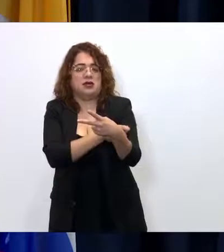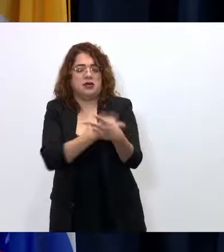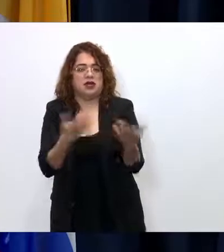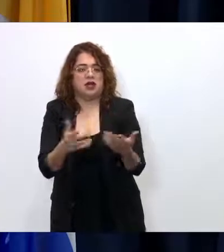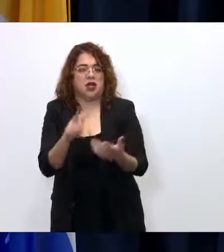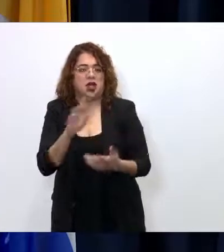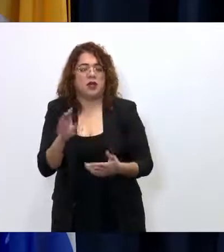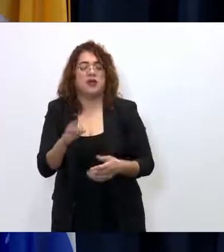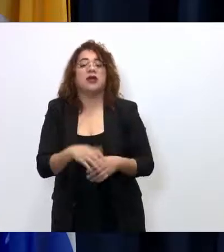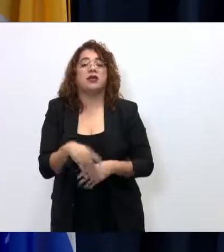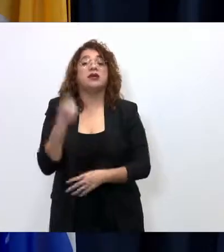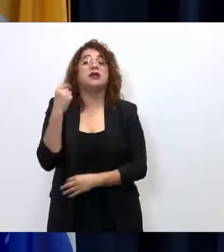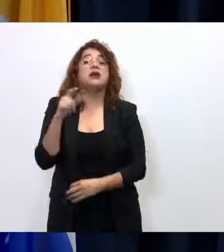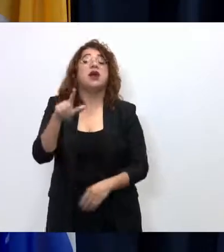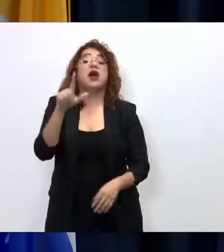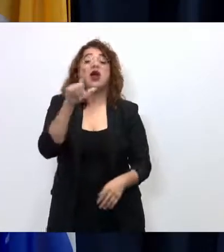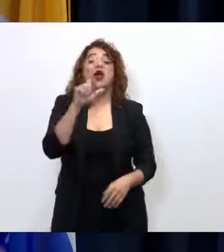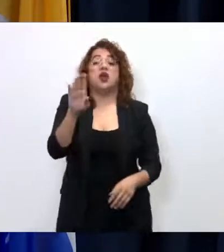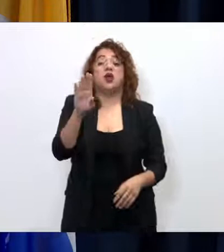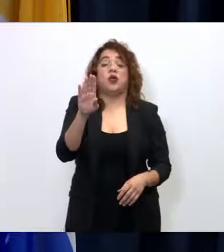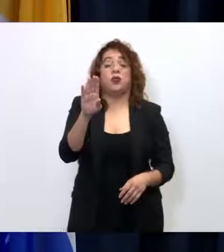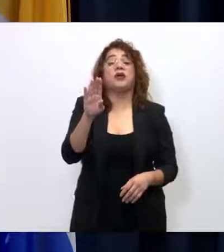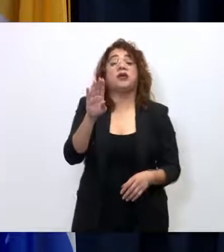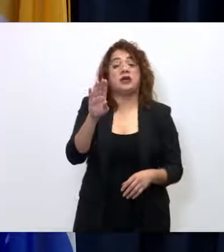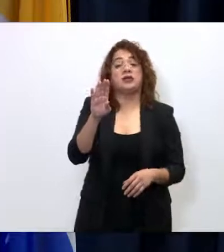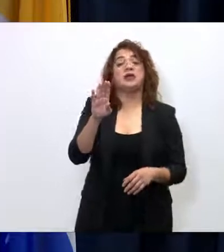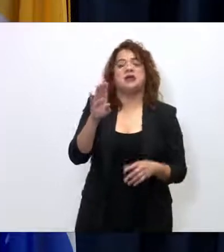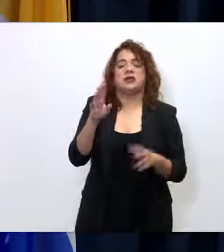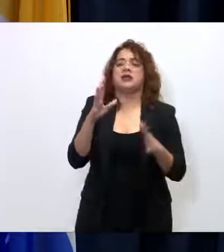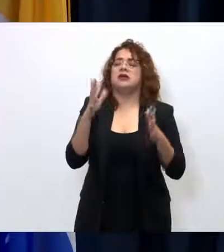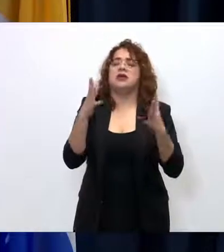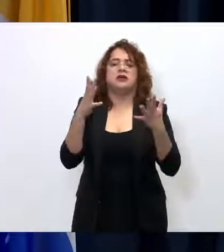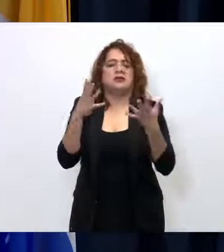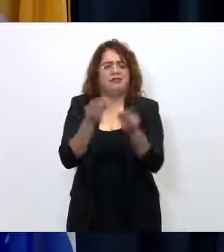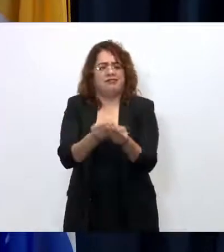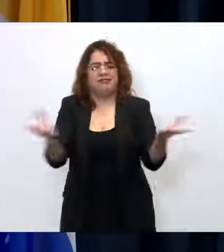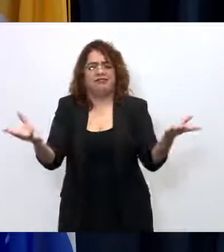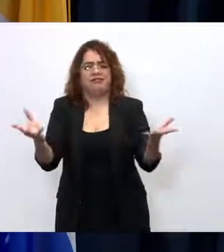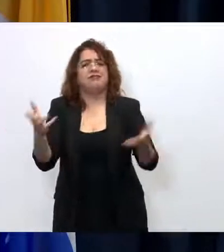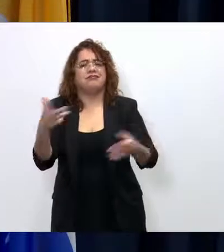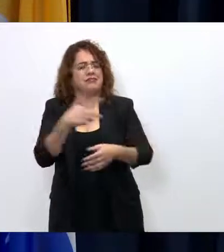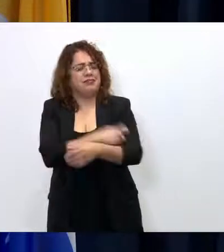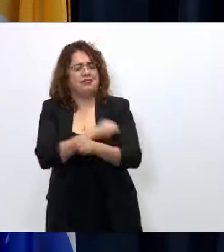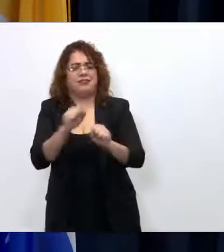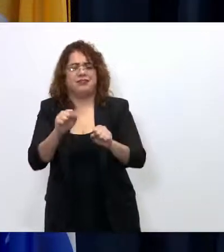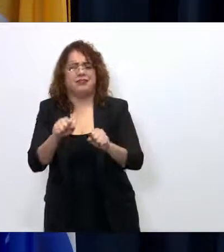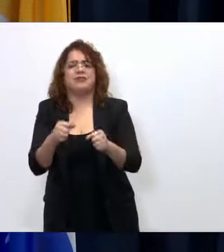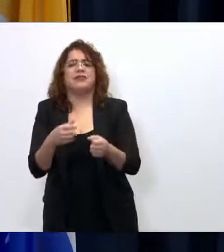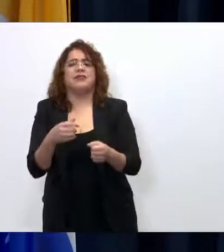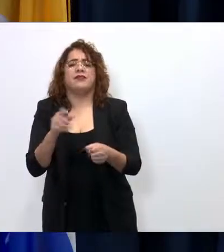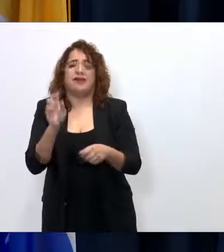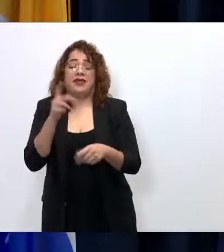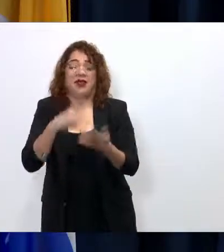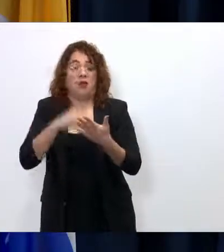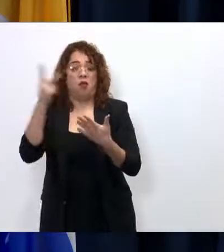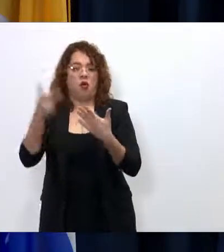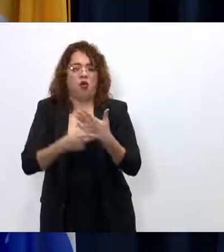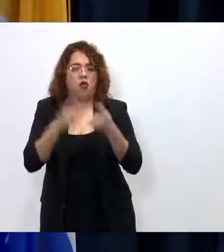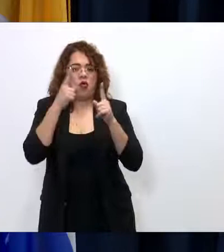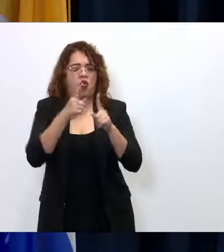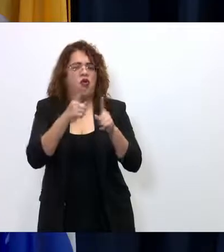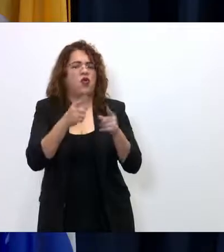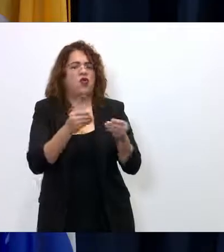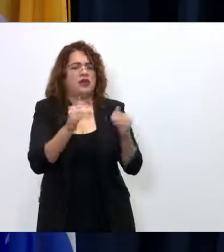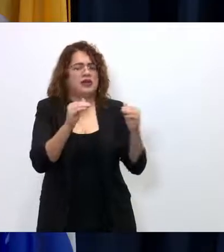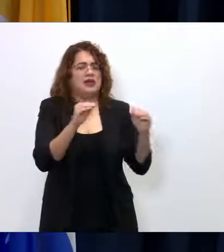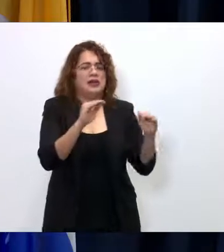vacunas estén disponibles para la mayor cantidad de personas posibles y nuestro programa de distribución de vacunas